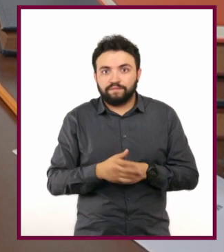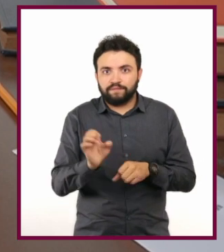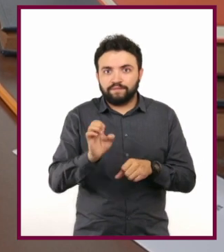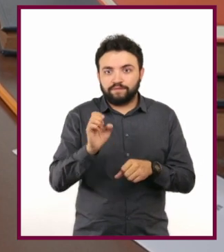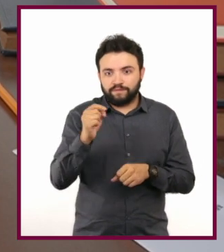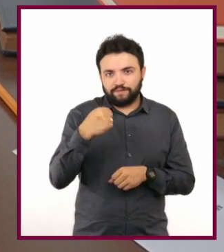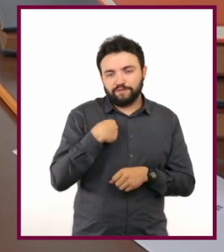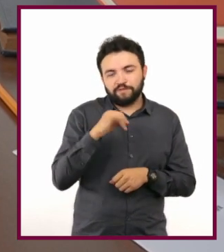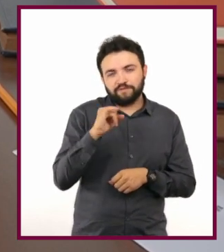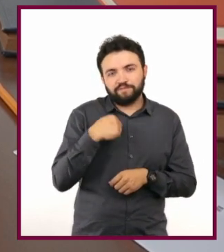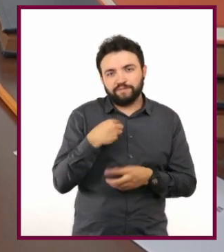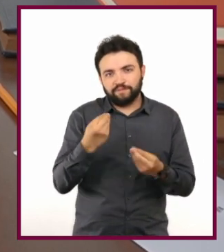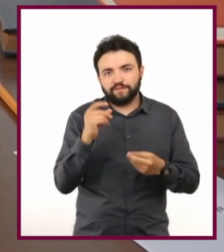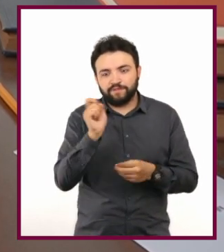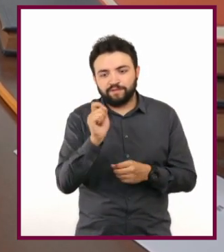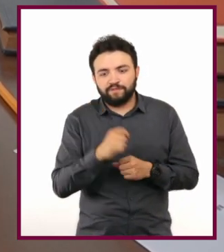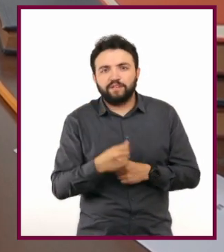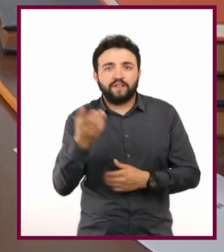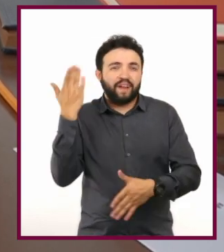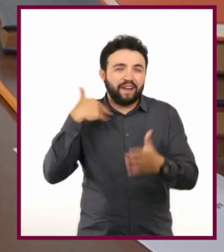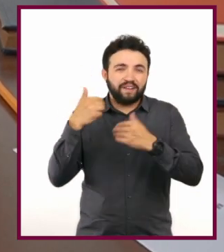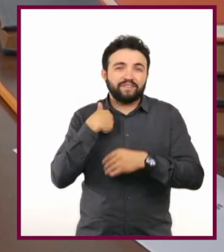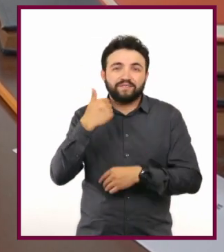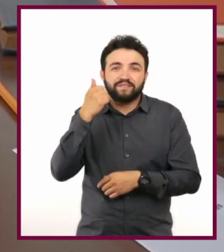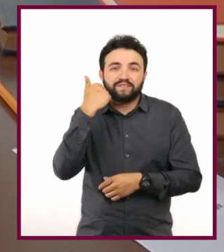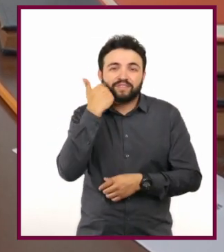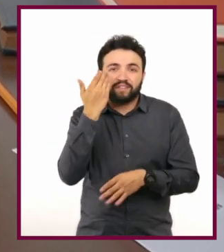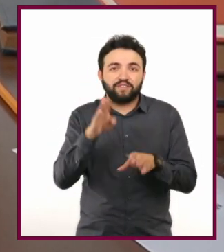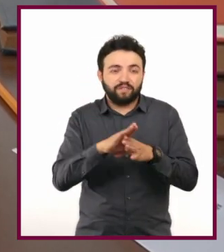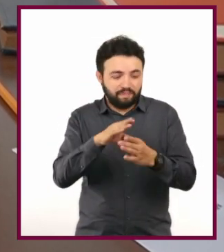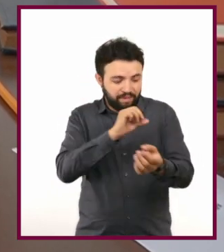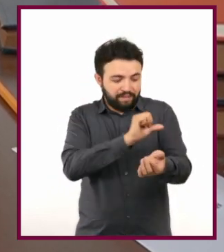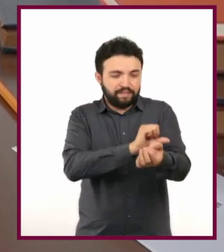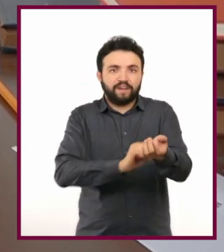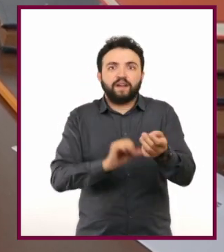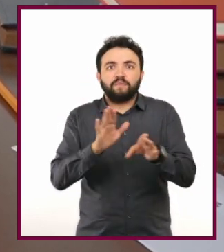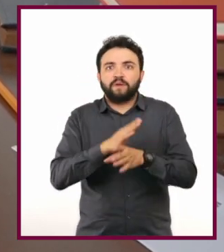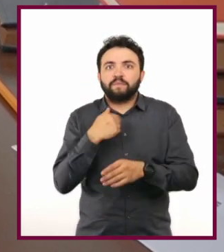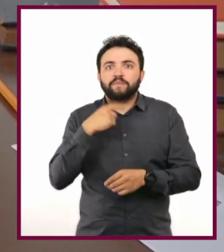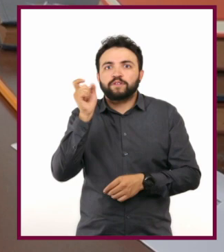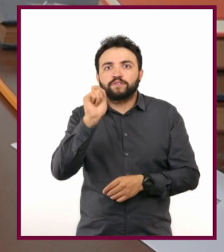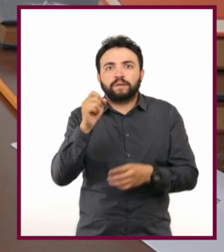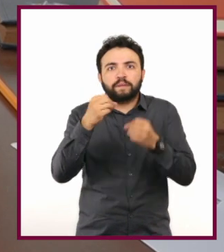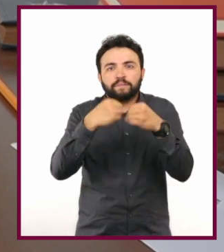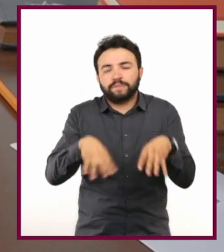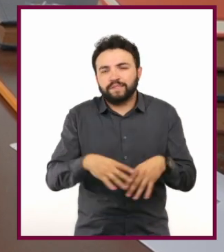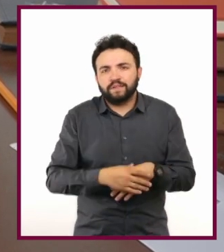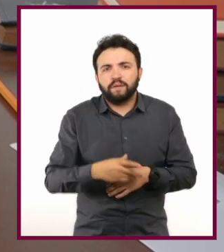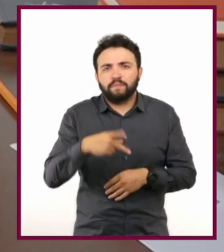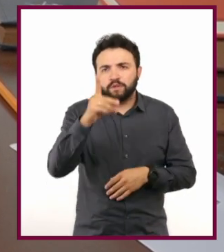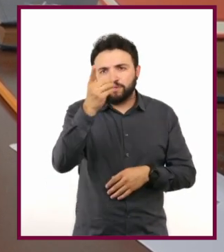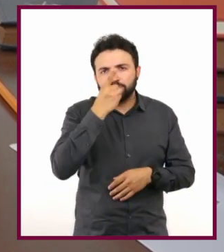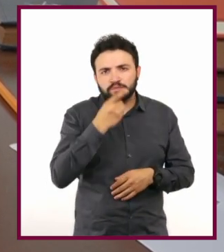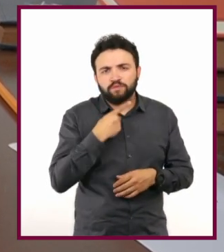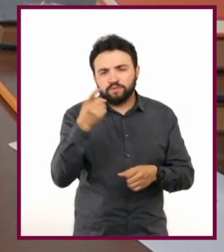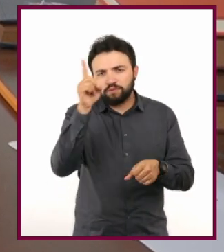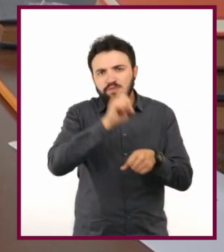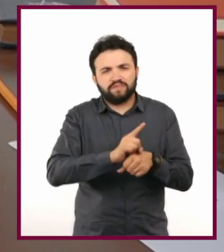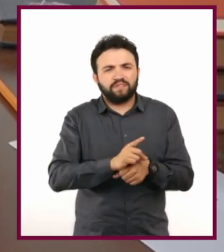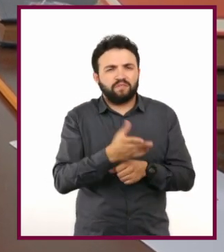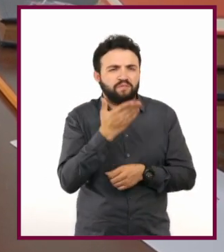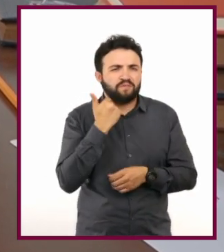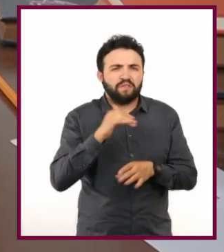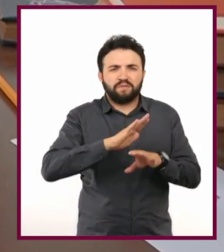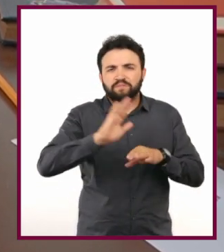nieta sí que es noviera. Antes me quería cortar las venas cuando algún novio terminaba conmigo, pero tú un día me dijiste que nadie se muere de